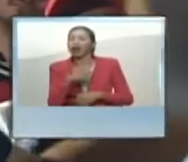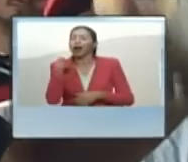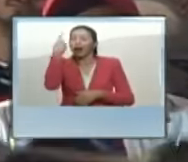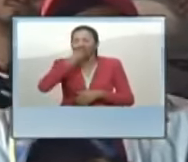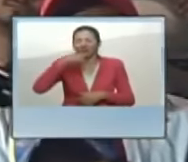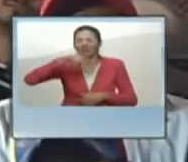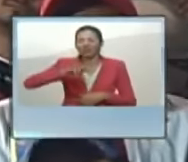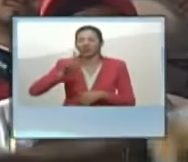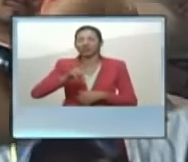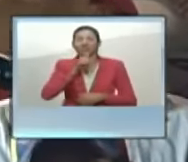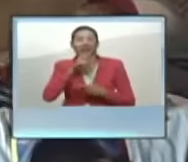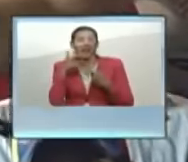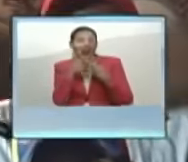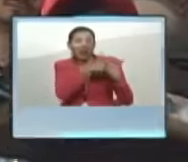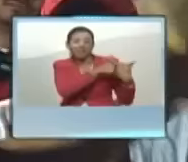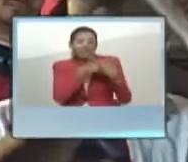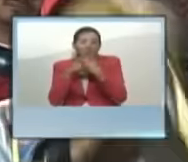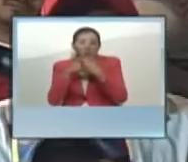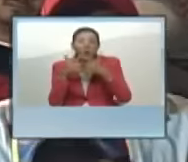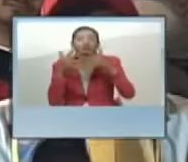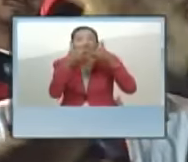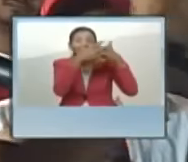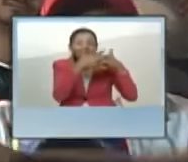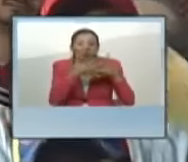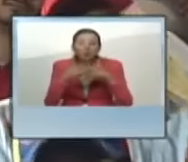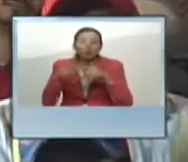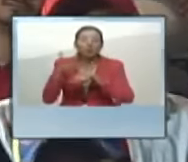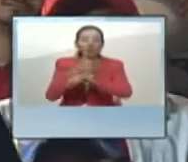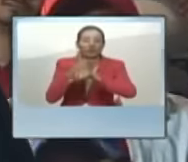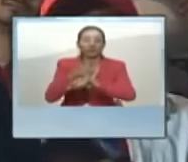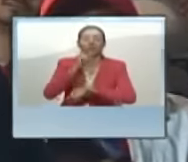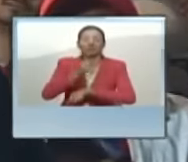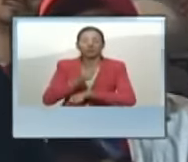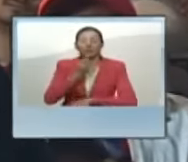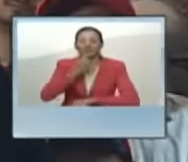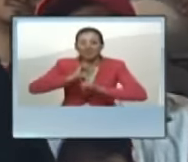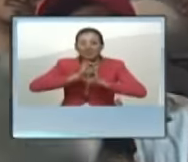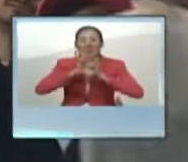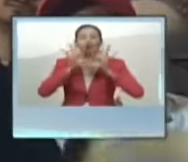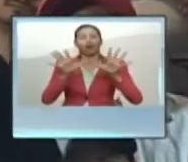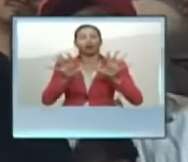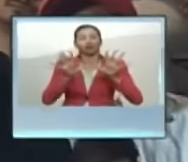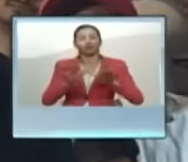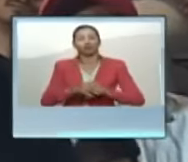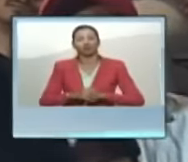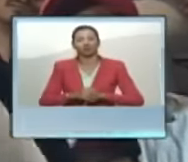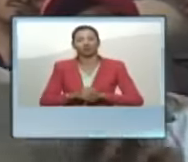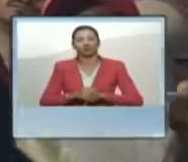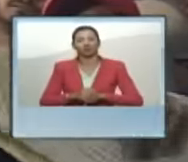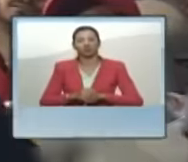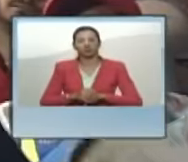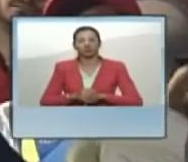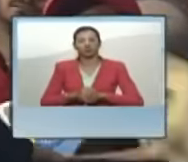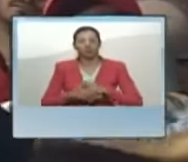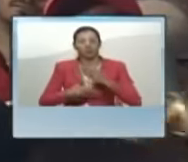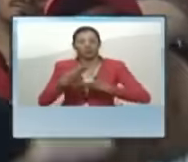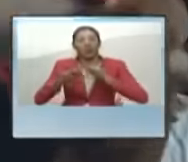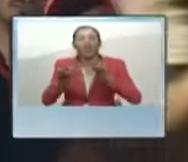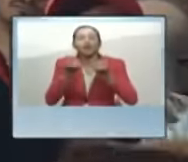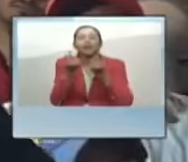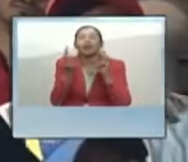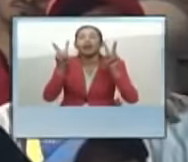Pero nuestro verdadero enemigo es el imperialismo norteamericano. Y lo tenemos que decir con todas sus letras. El avance neoliberal que busca,